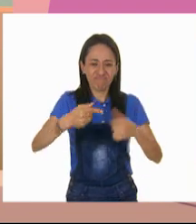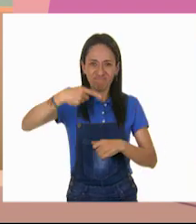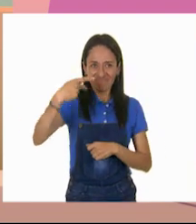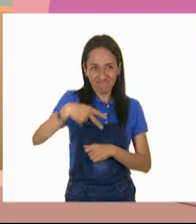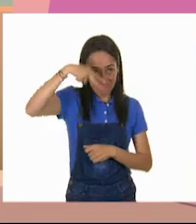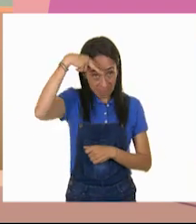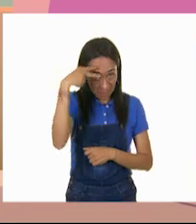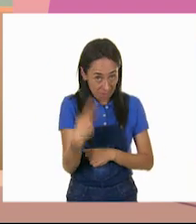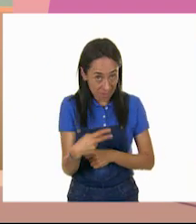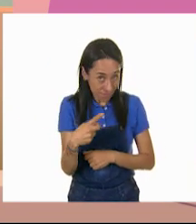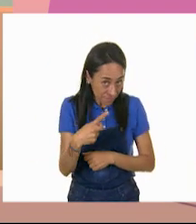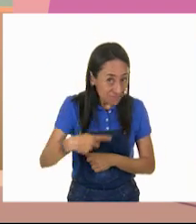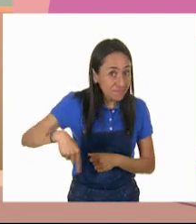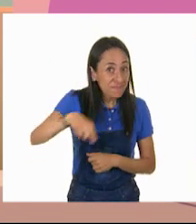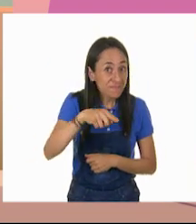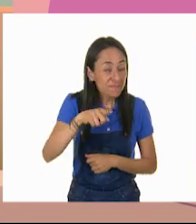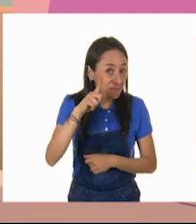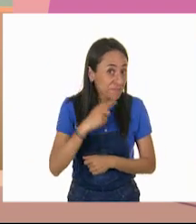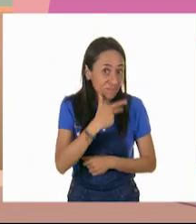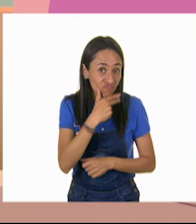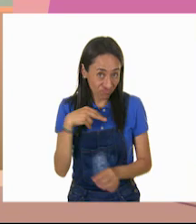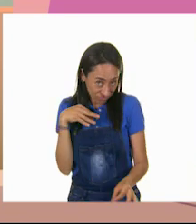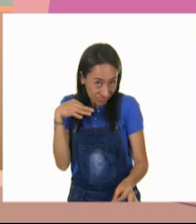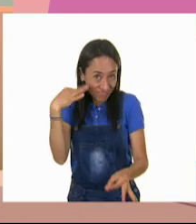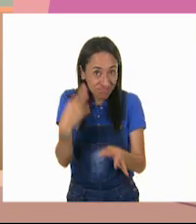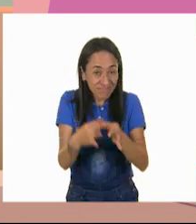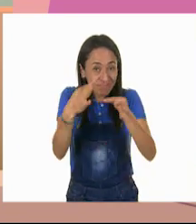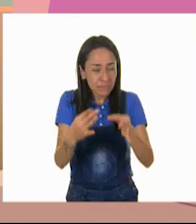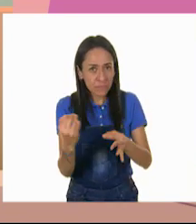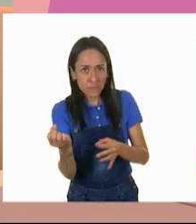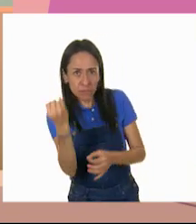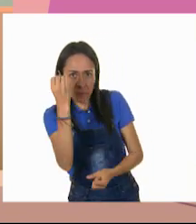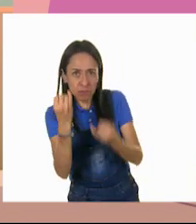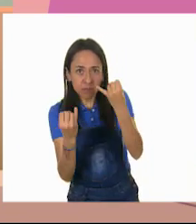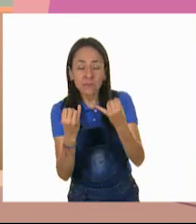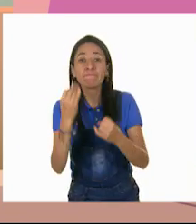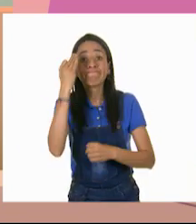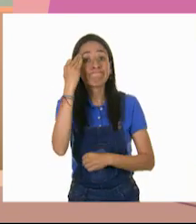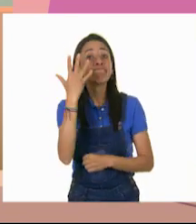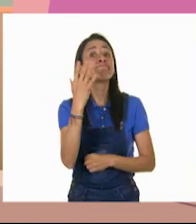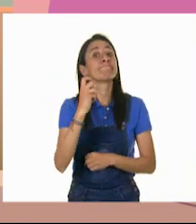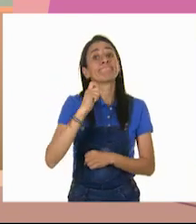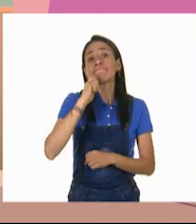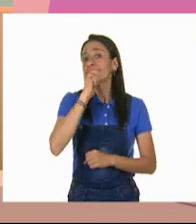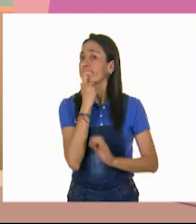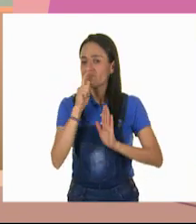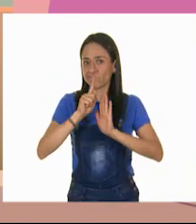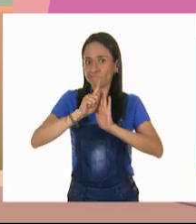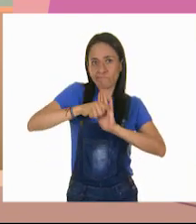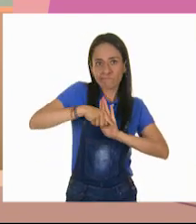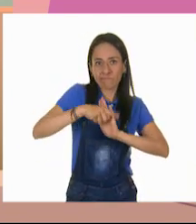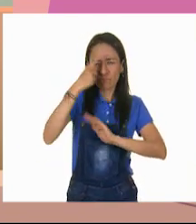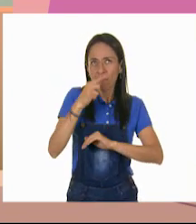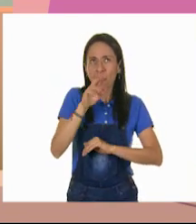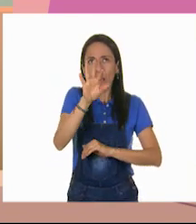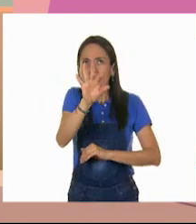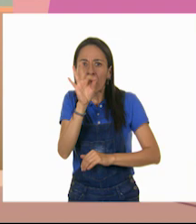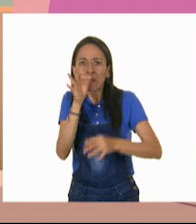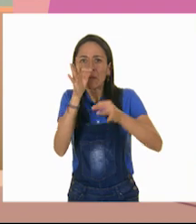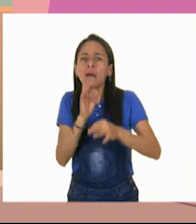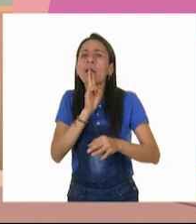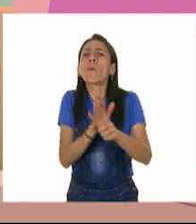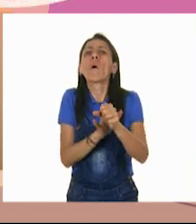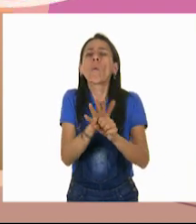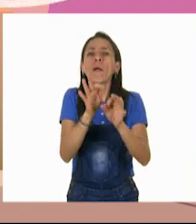están listos y listas y tendrán cinco segundos para elegir la respuesta correcta comencemos